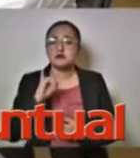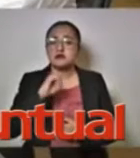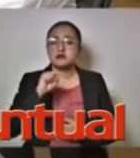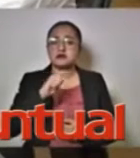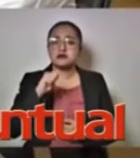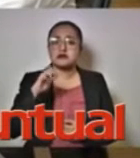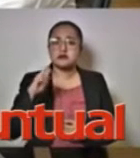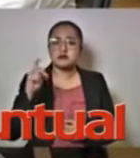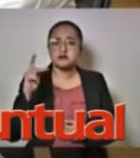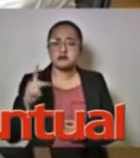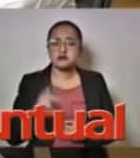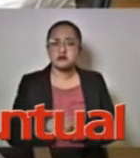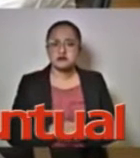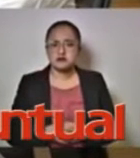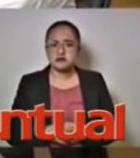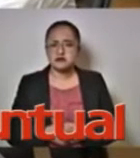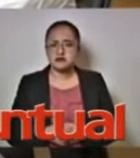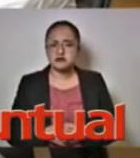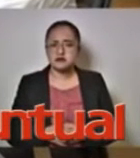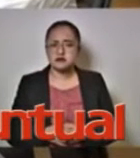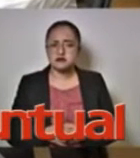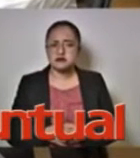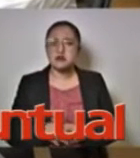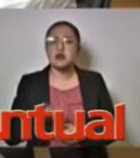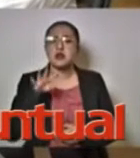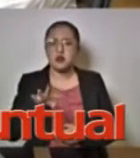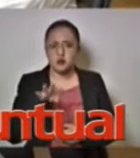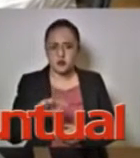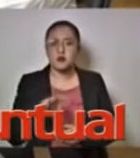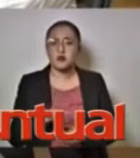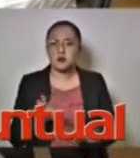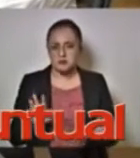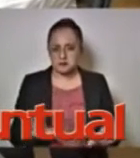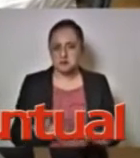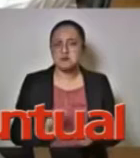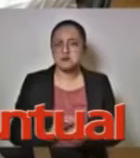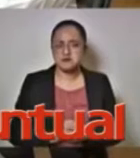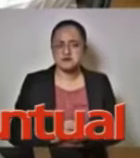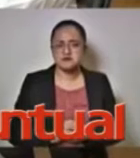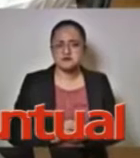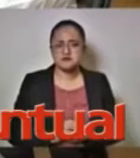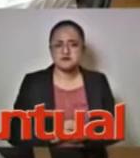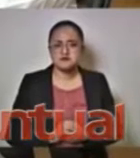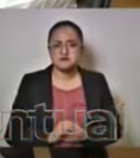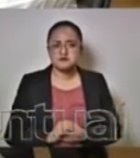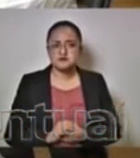18 19 sí